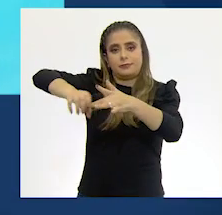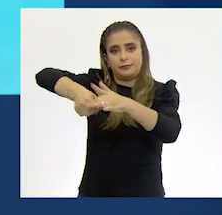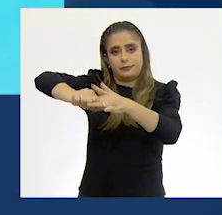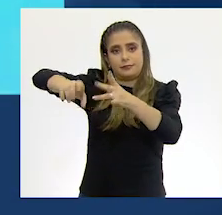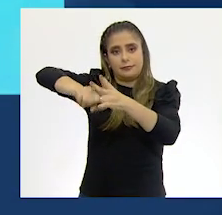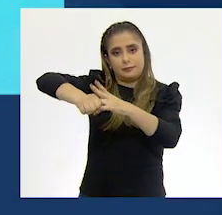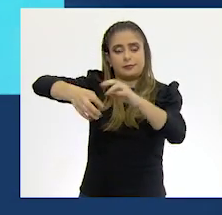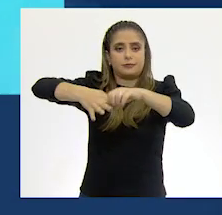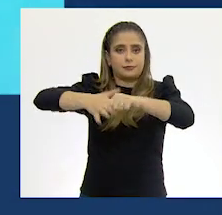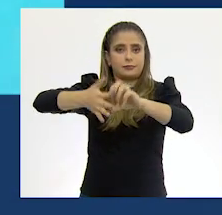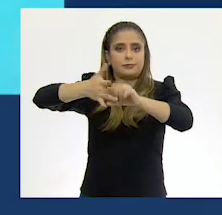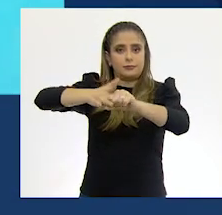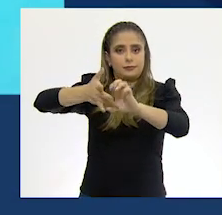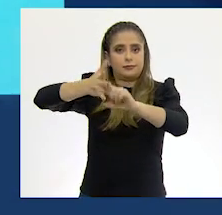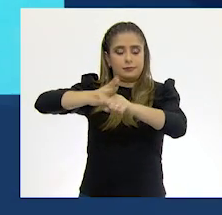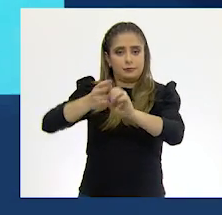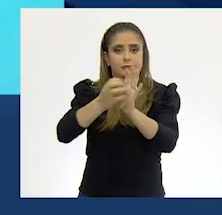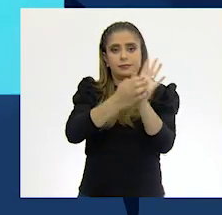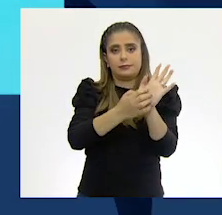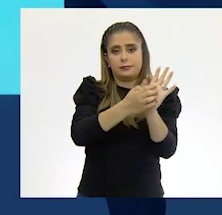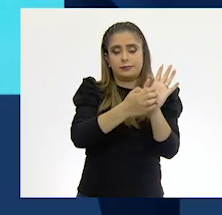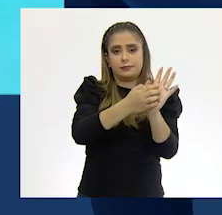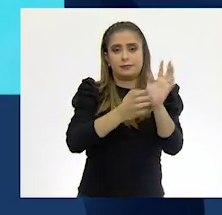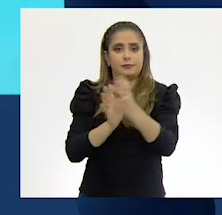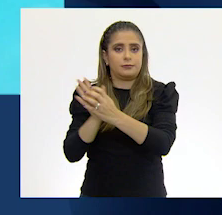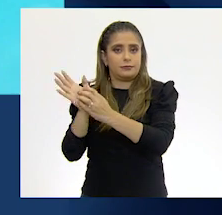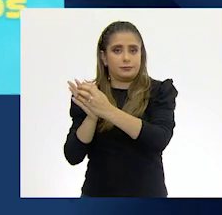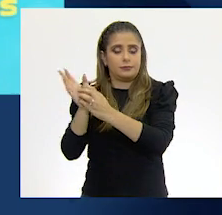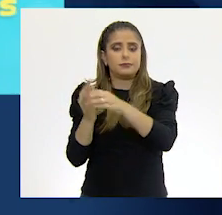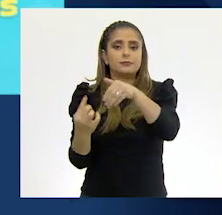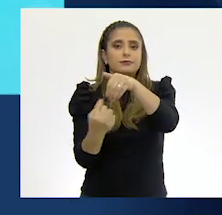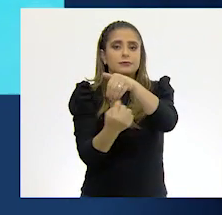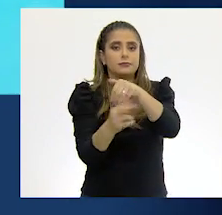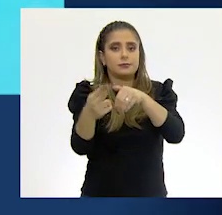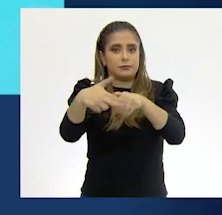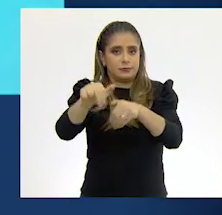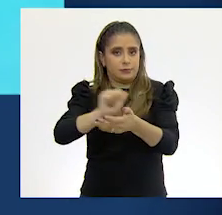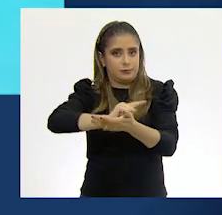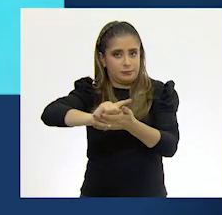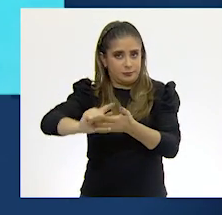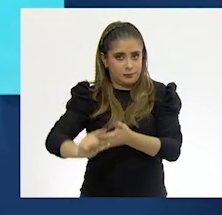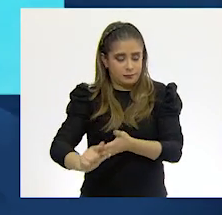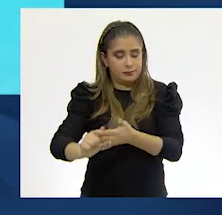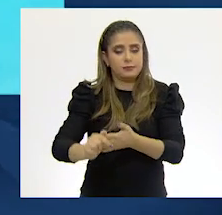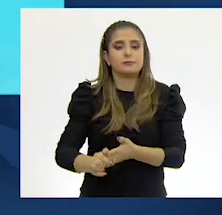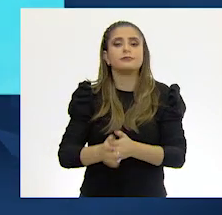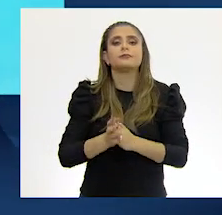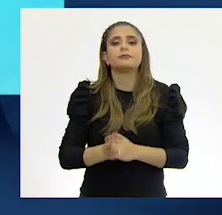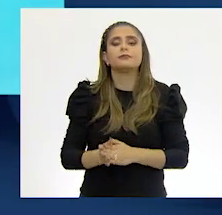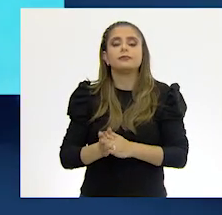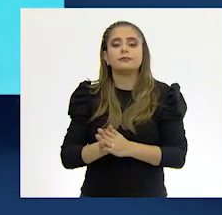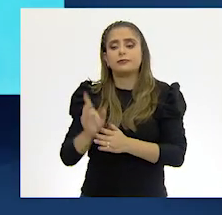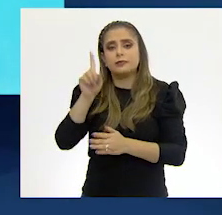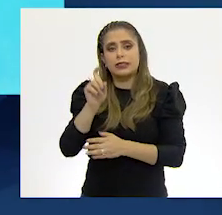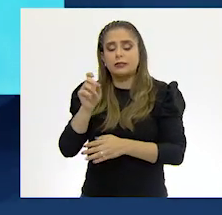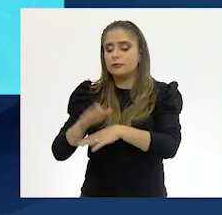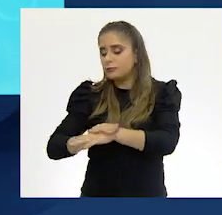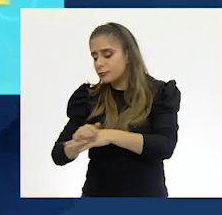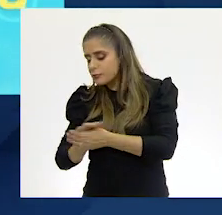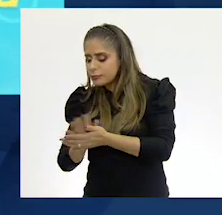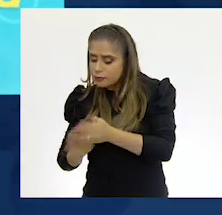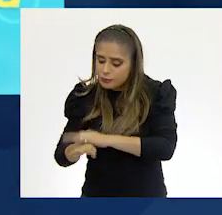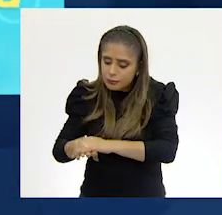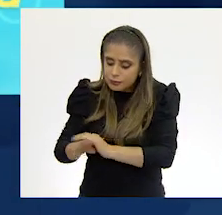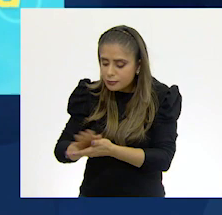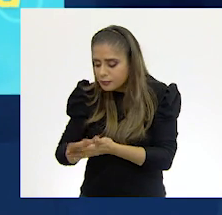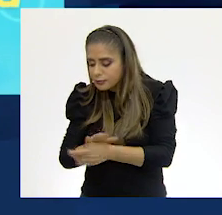dedos. Ahora haz como que rasguñas la palma de tus manos para lavar tus uñas. Enjuaga tus manos con